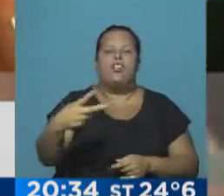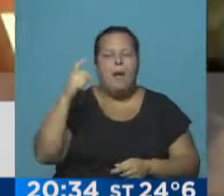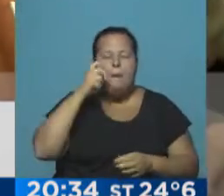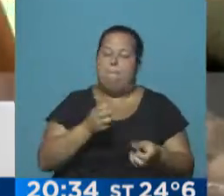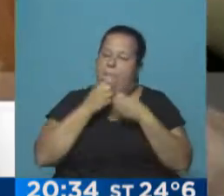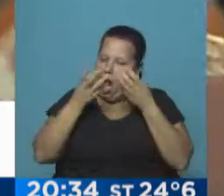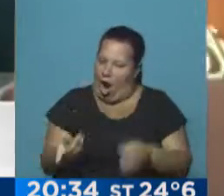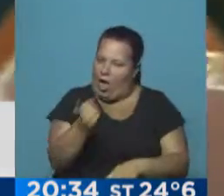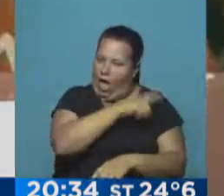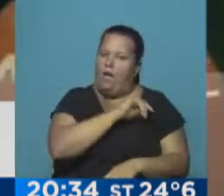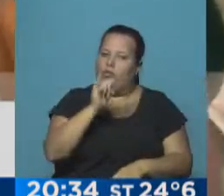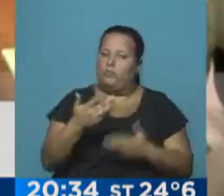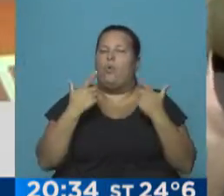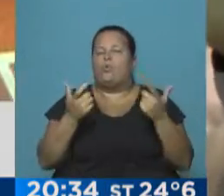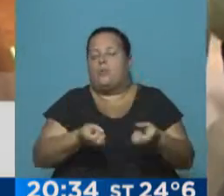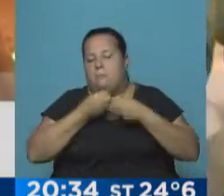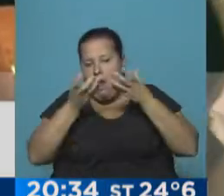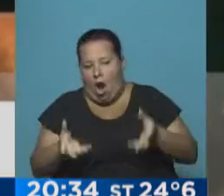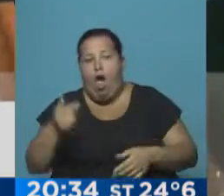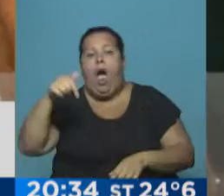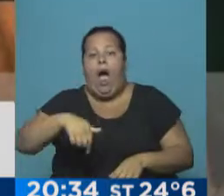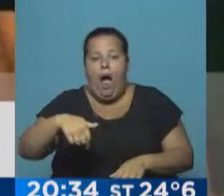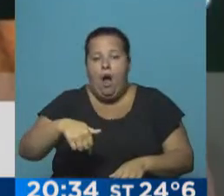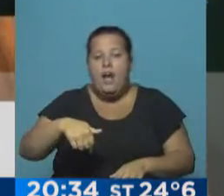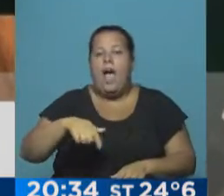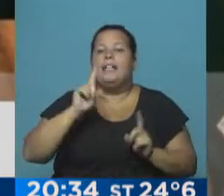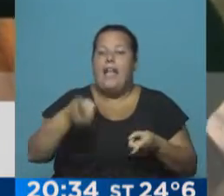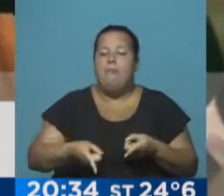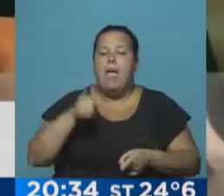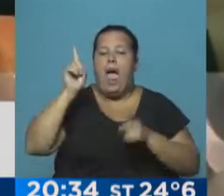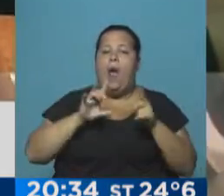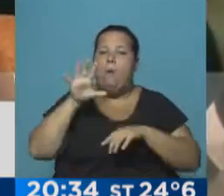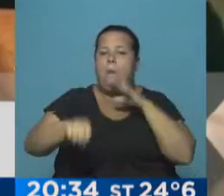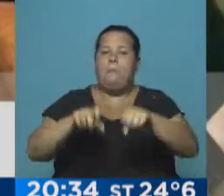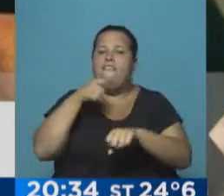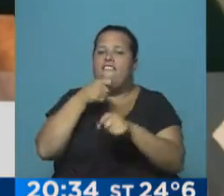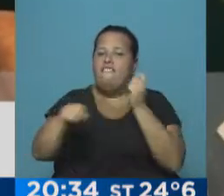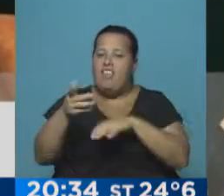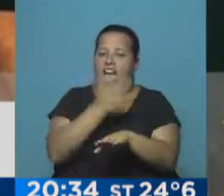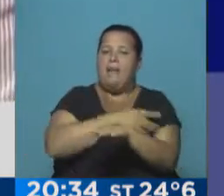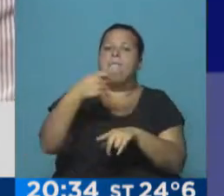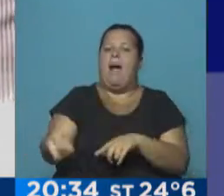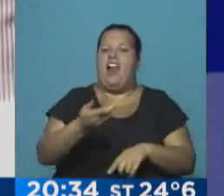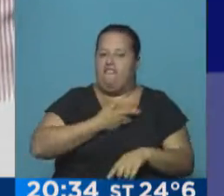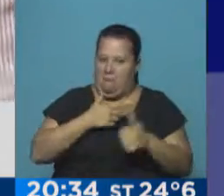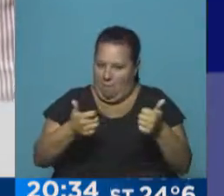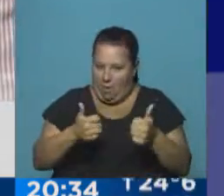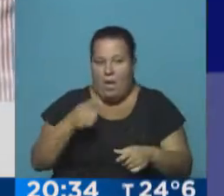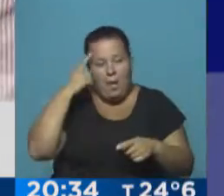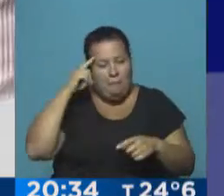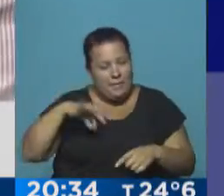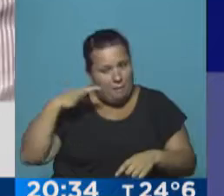Mucho mejor, ¿bien? Mucho mejor, gracias a Dios, mucho mejor. Y ahora también con ventas anticipadas para febrero, así que muy bien. ¿Un premio